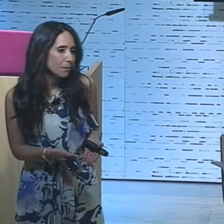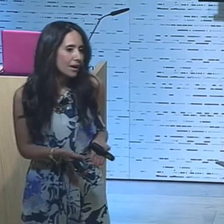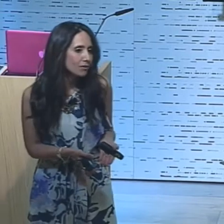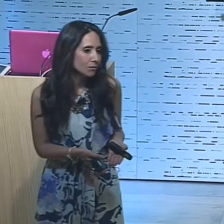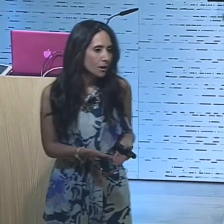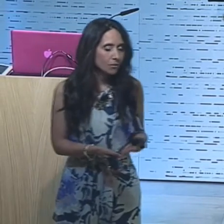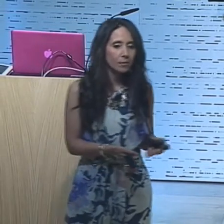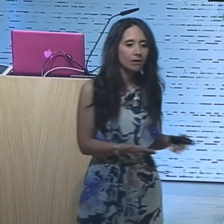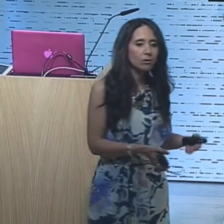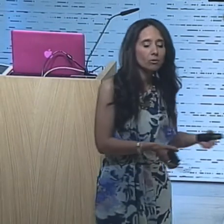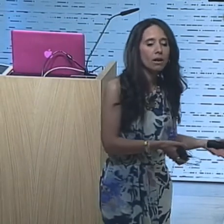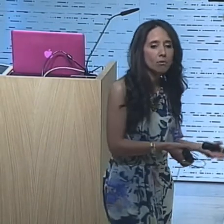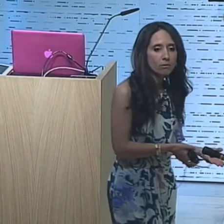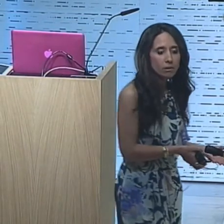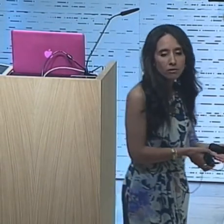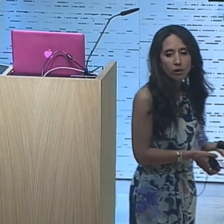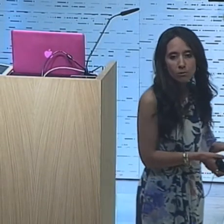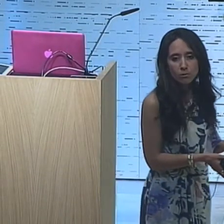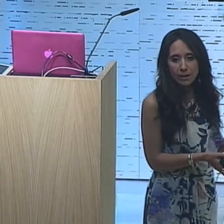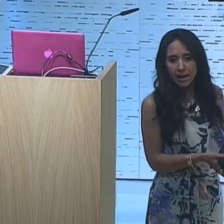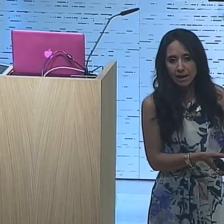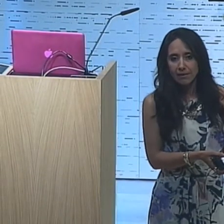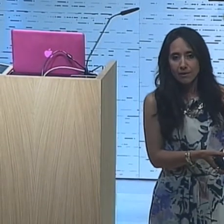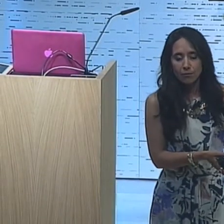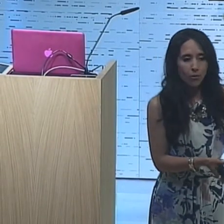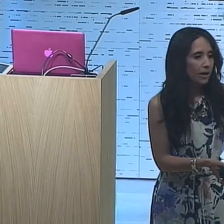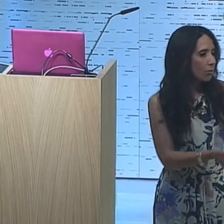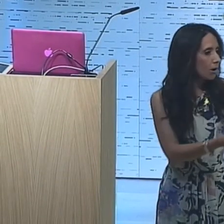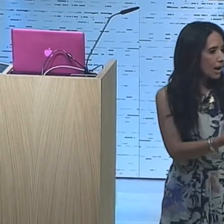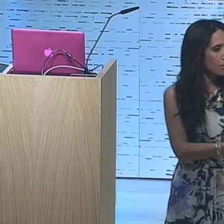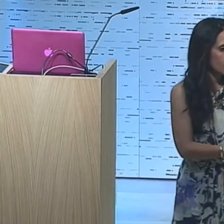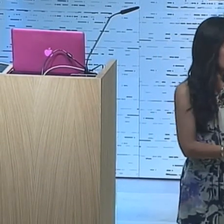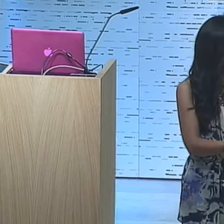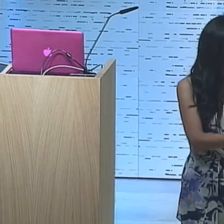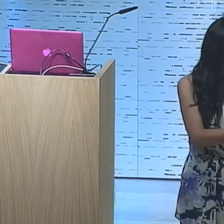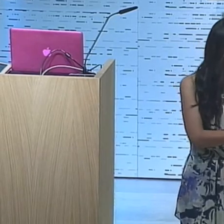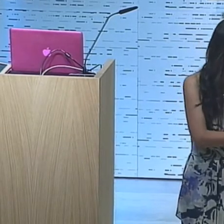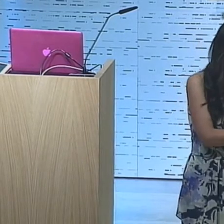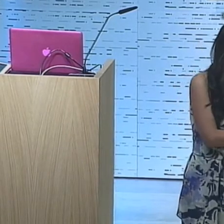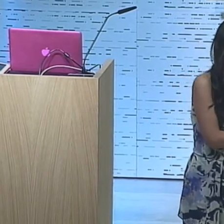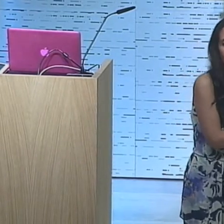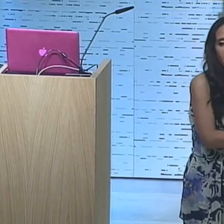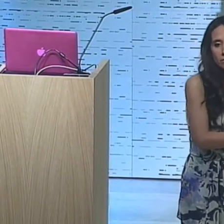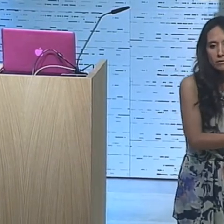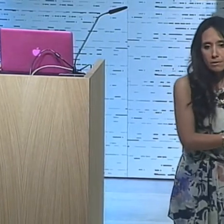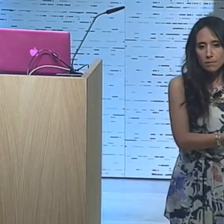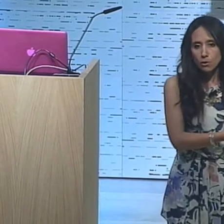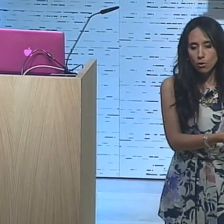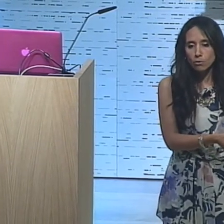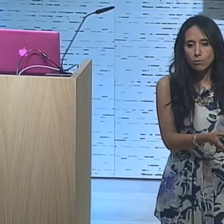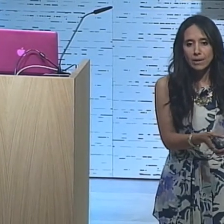reeducando también al maestro. El maestro es un adulto y es un adulto que ya fue educado hace unos 20, 30